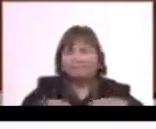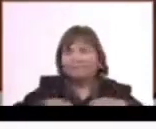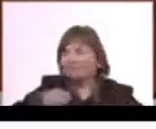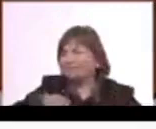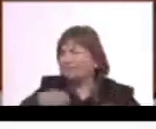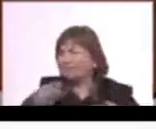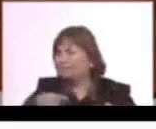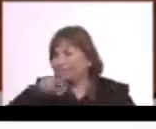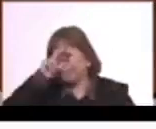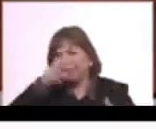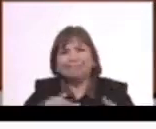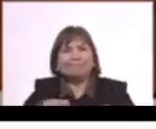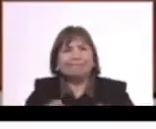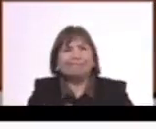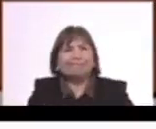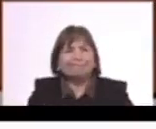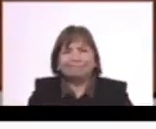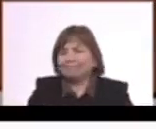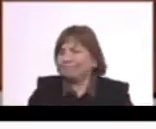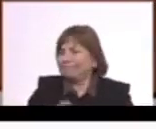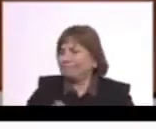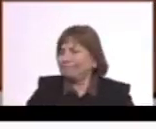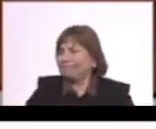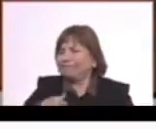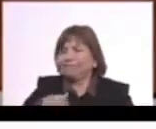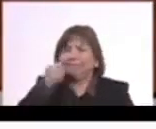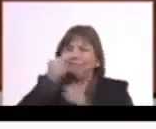porque tal igual como el otro,